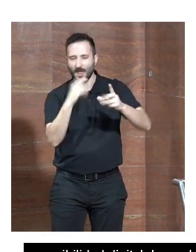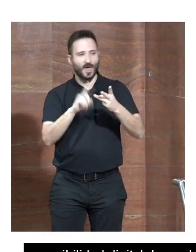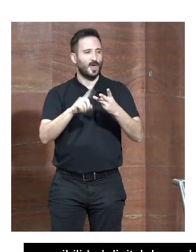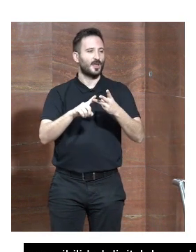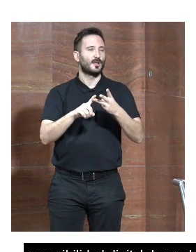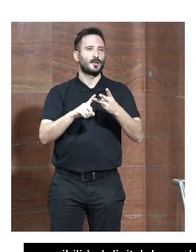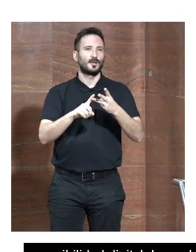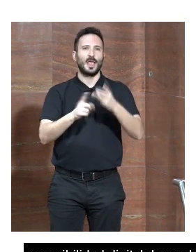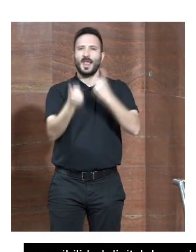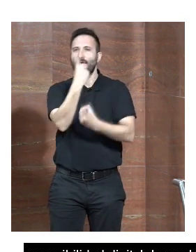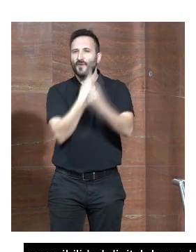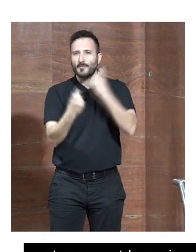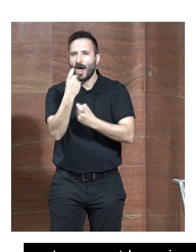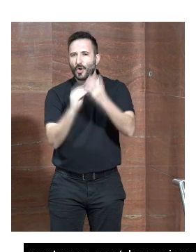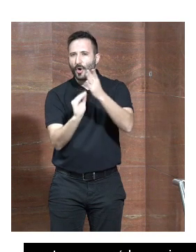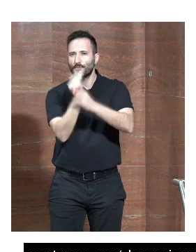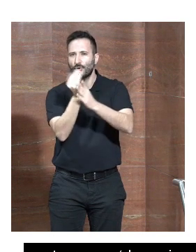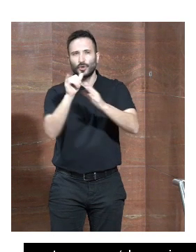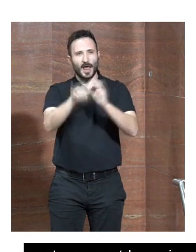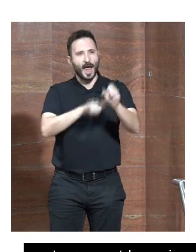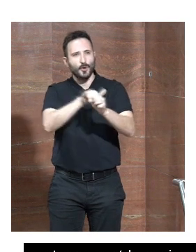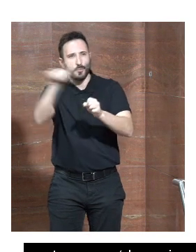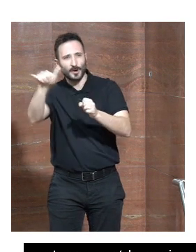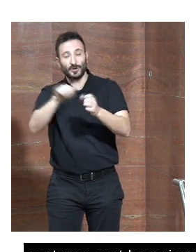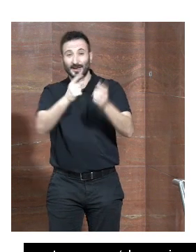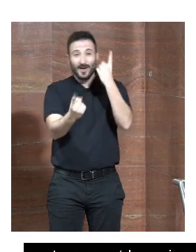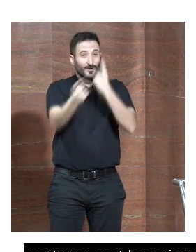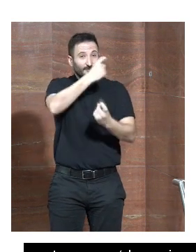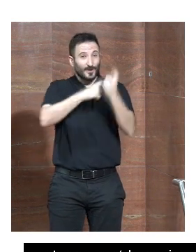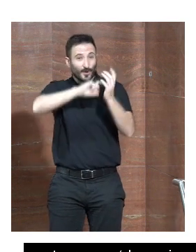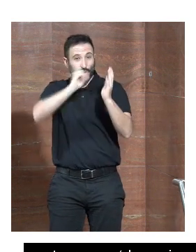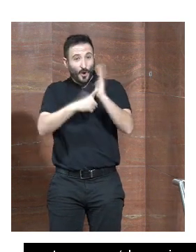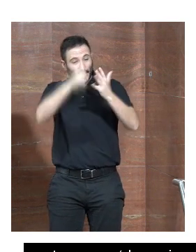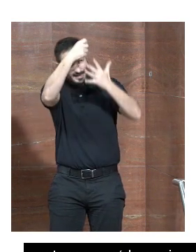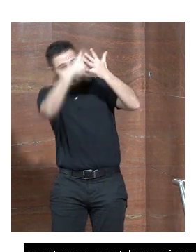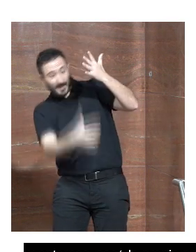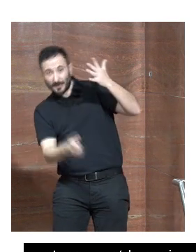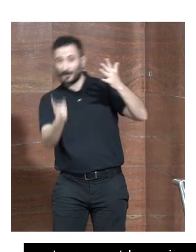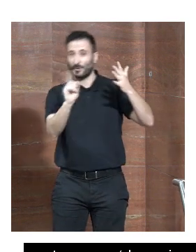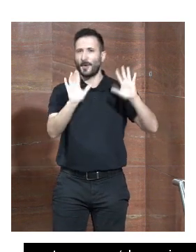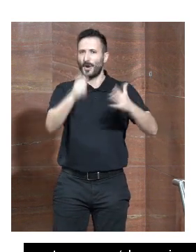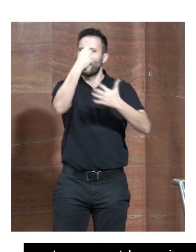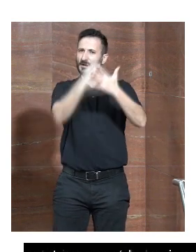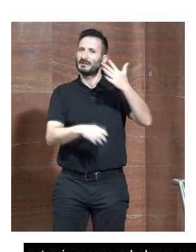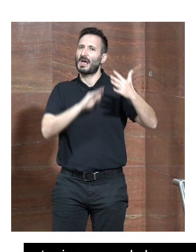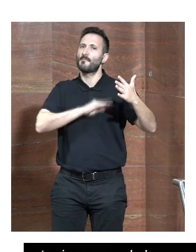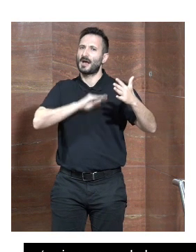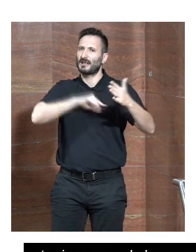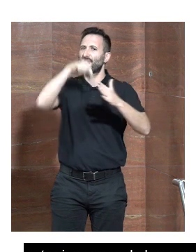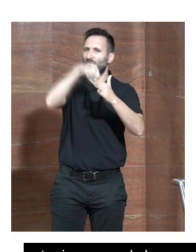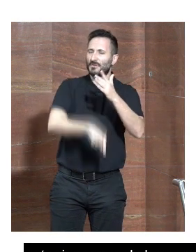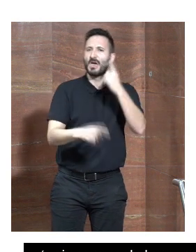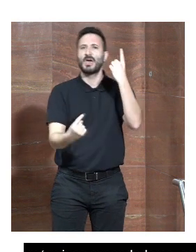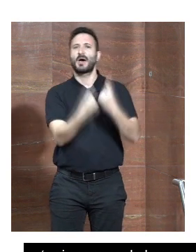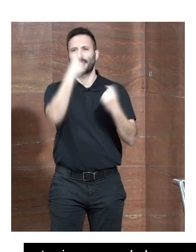servicios de información en los aeropuertos. No es completa, pero es una lista bastante amplia, pero hay otra. ¿Hay alguna